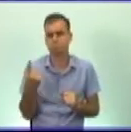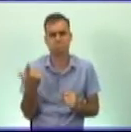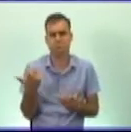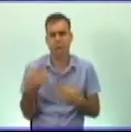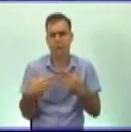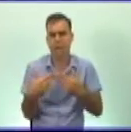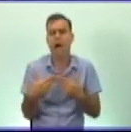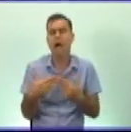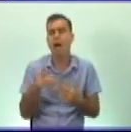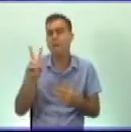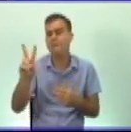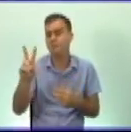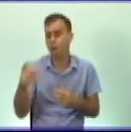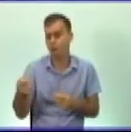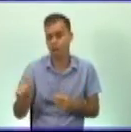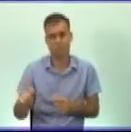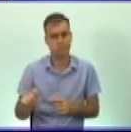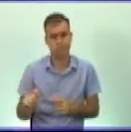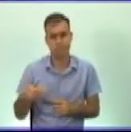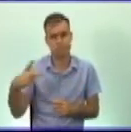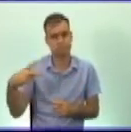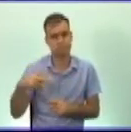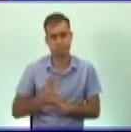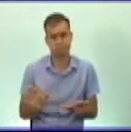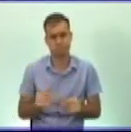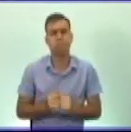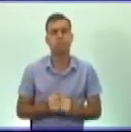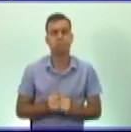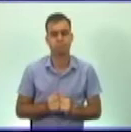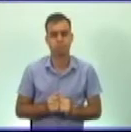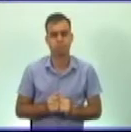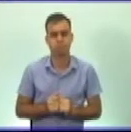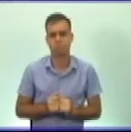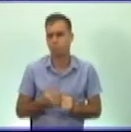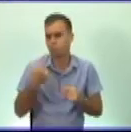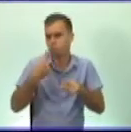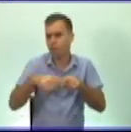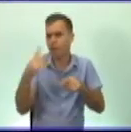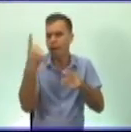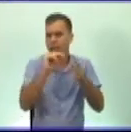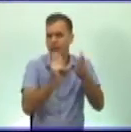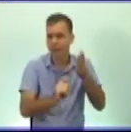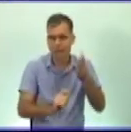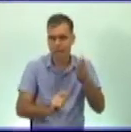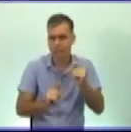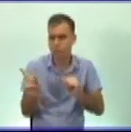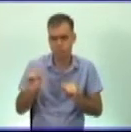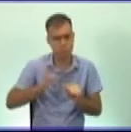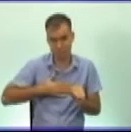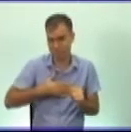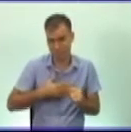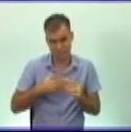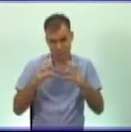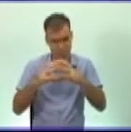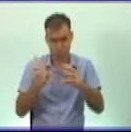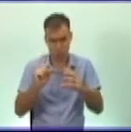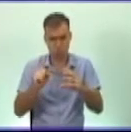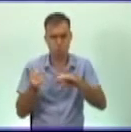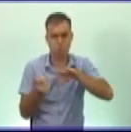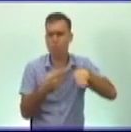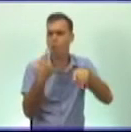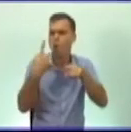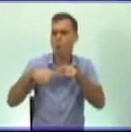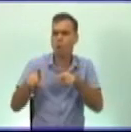fórmulas de volumen y de área total. Pero vamos a continuar con un ejercicio que no es de esfera, les decía, sino que es